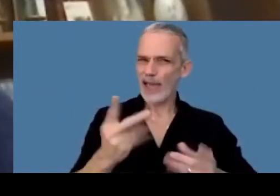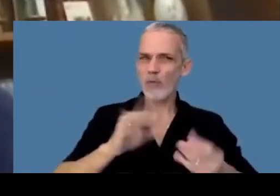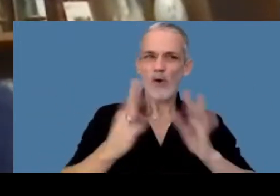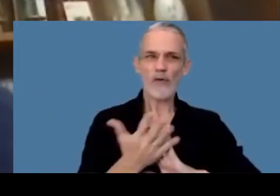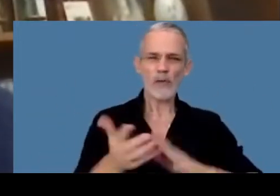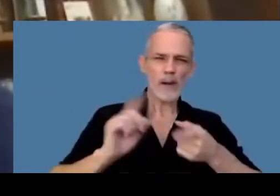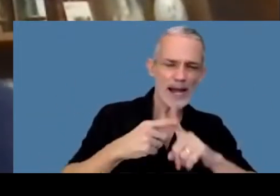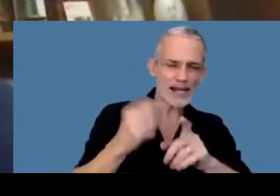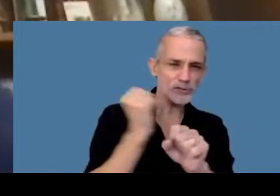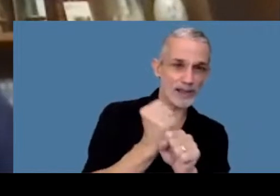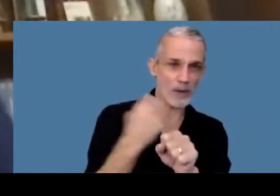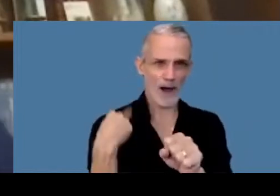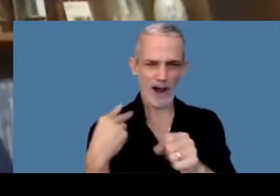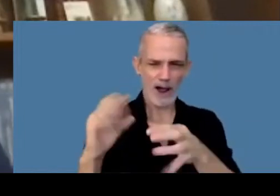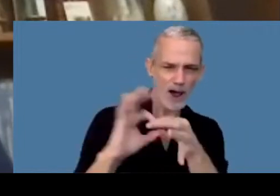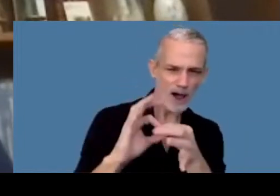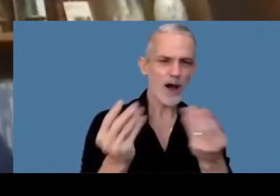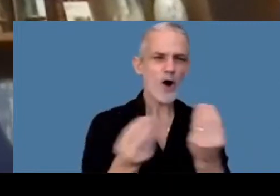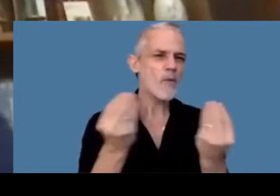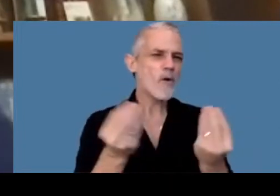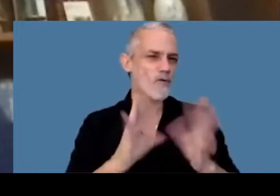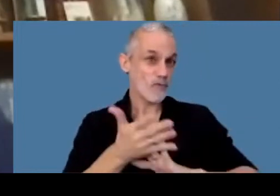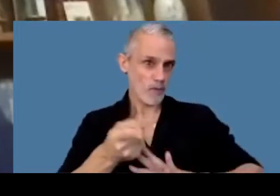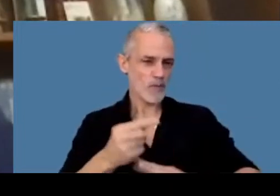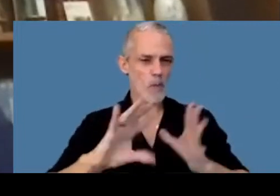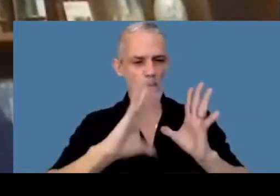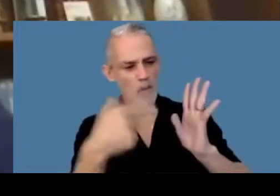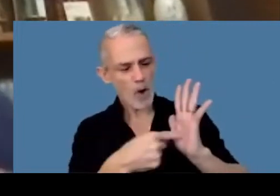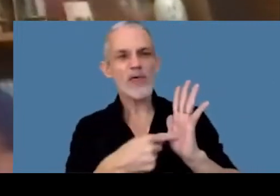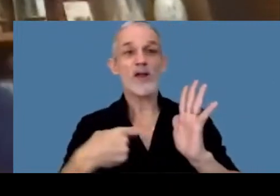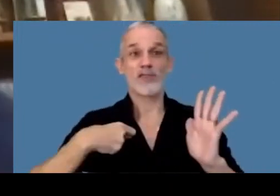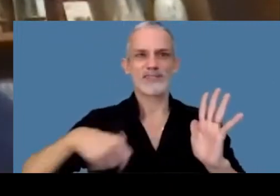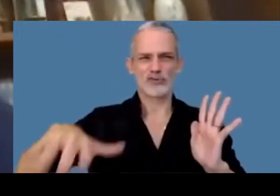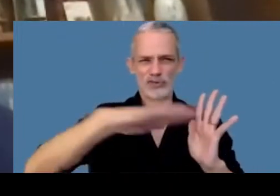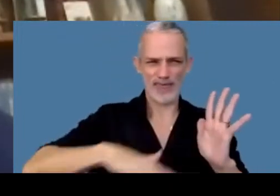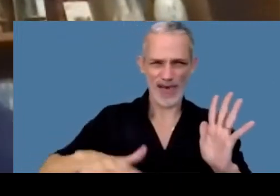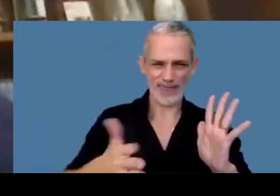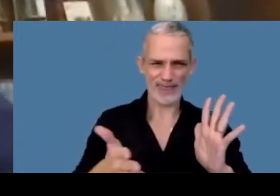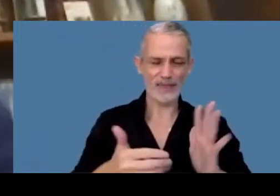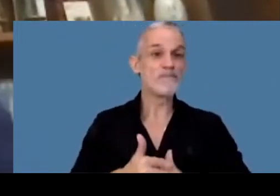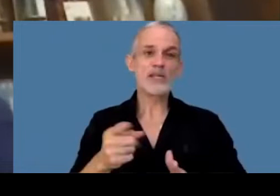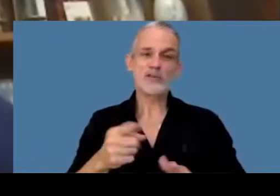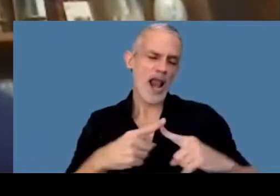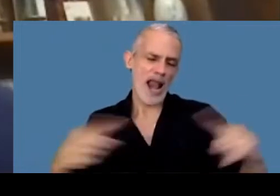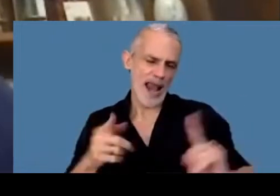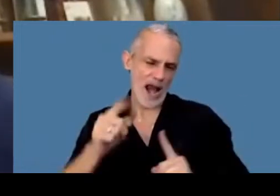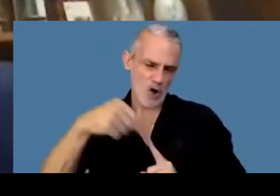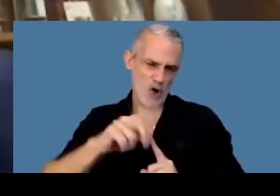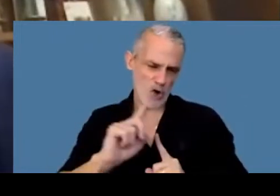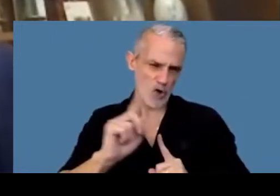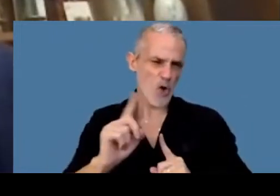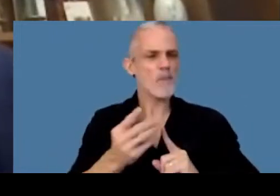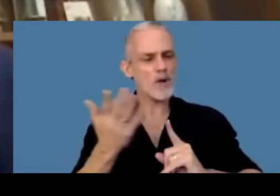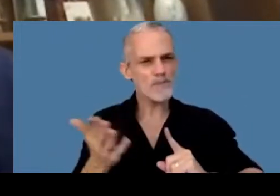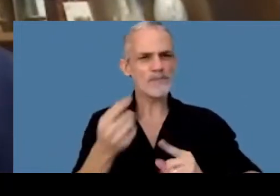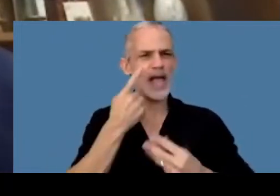laborales y estratégicas en el desarrollo de un modelo de sociedad. Sobre esto no me voy a extender hoy, pero vamos a tratar de